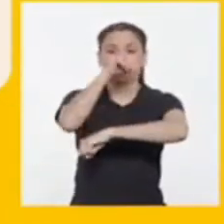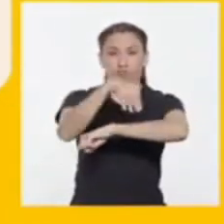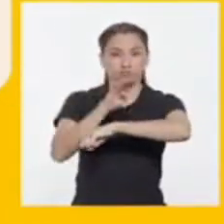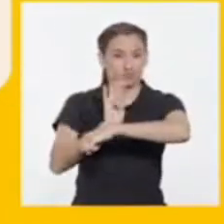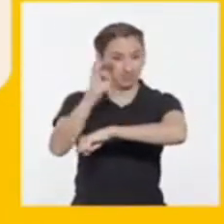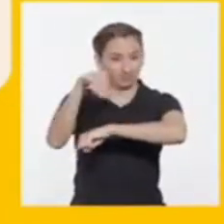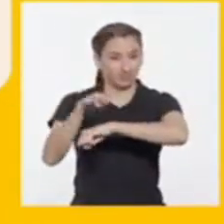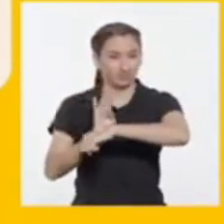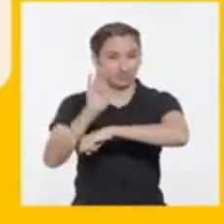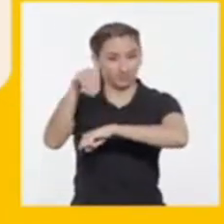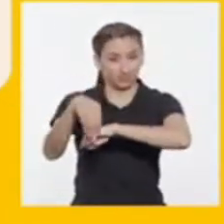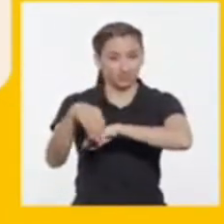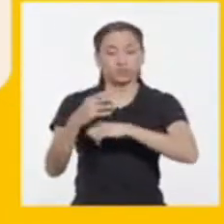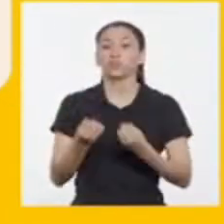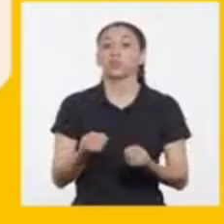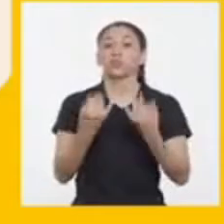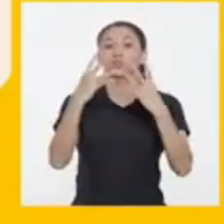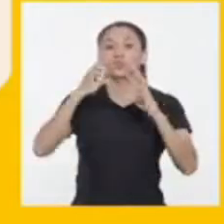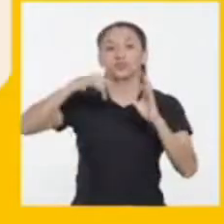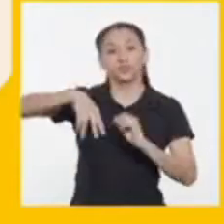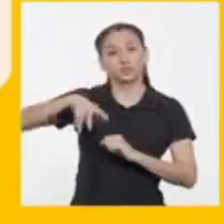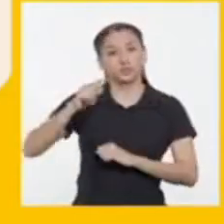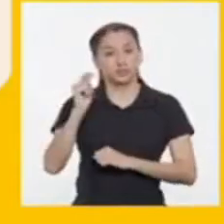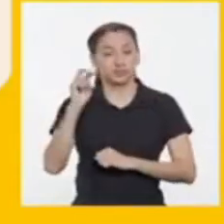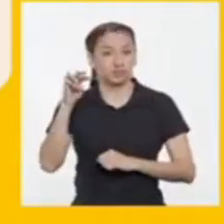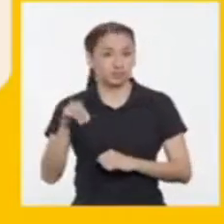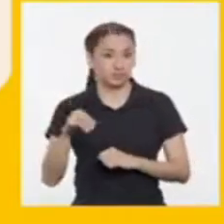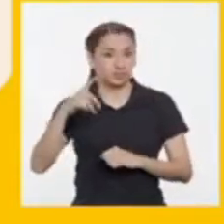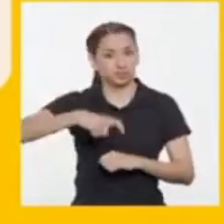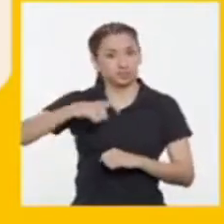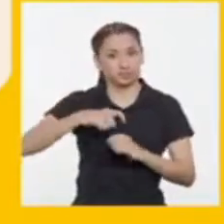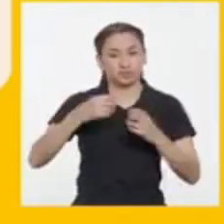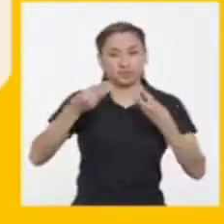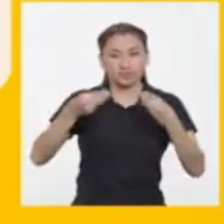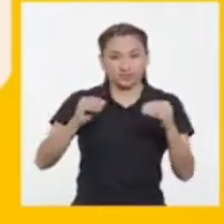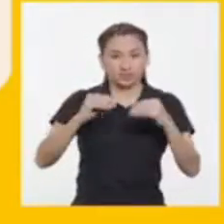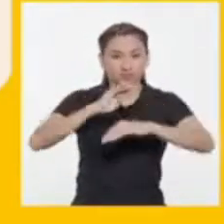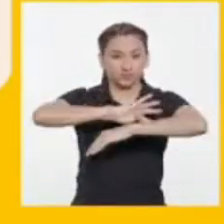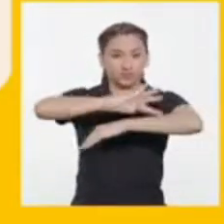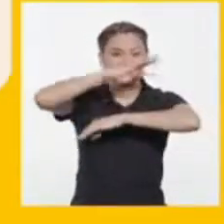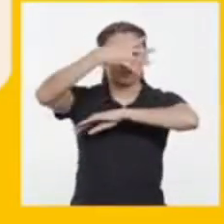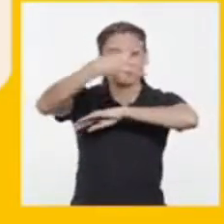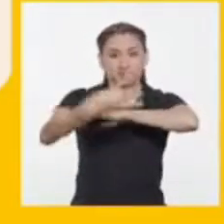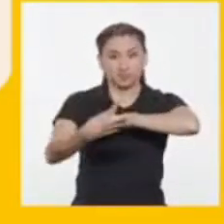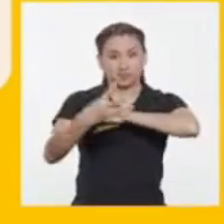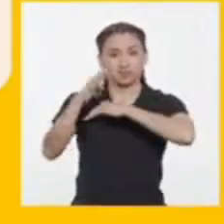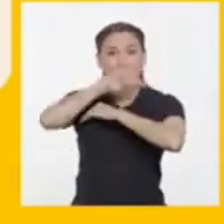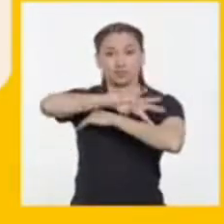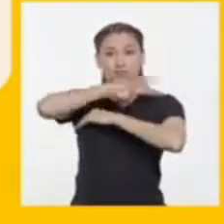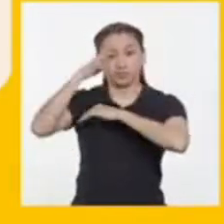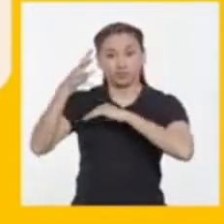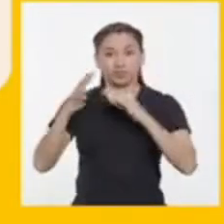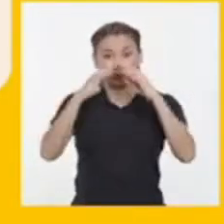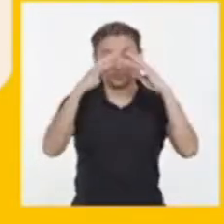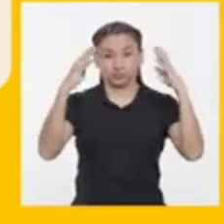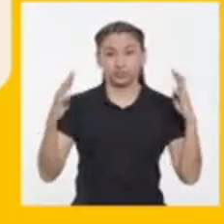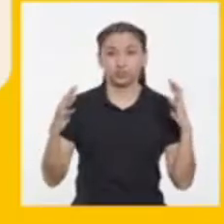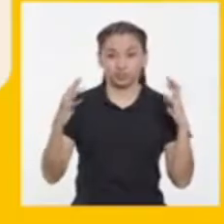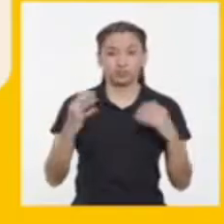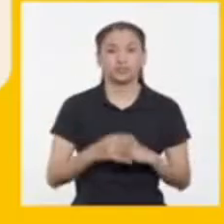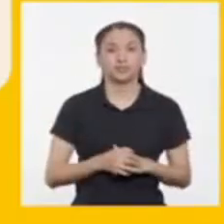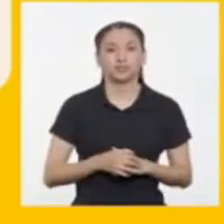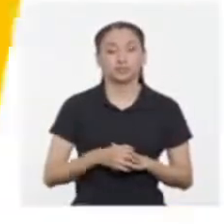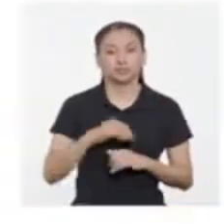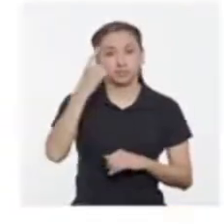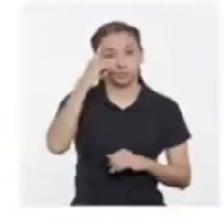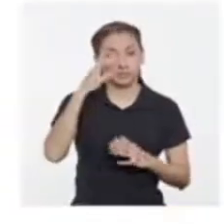del fitotoldo? ¿Cuántos metros cuadrados de agrofilm se necesitan para cubrir toda la superficie del